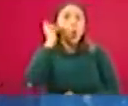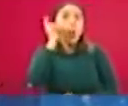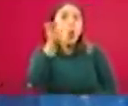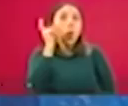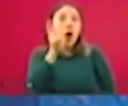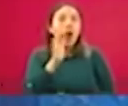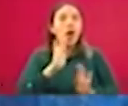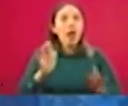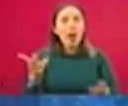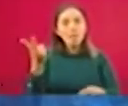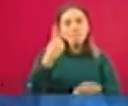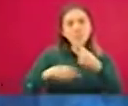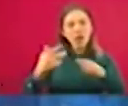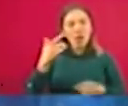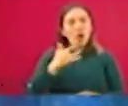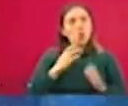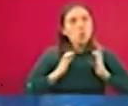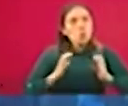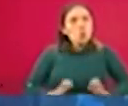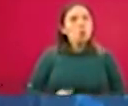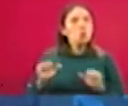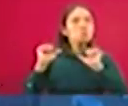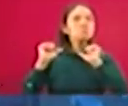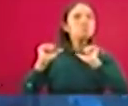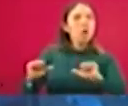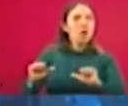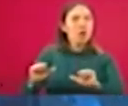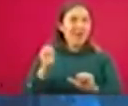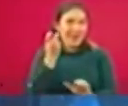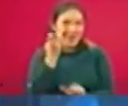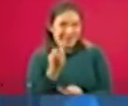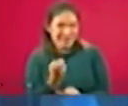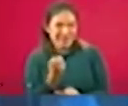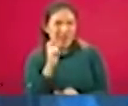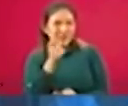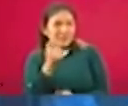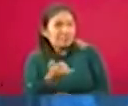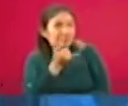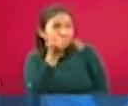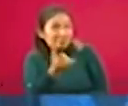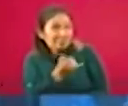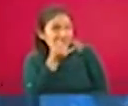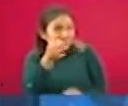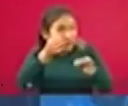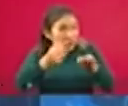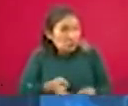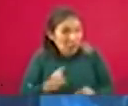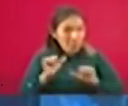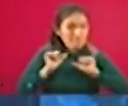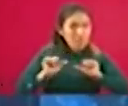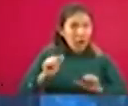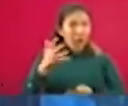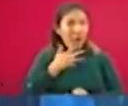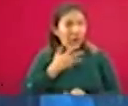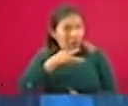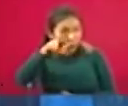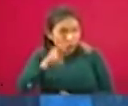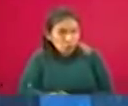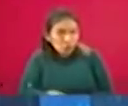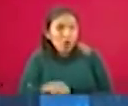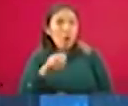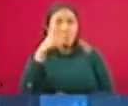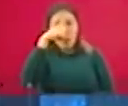la velocidad de aumento en el número de casos, estas epidemias tienen una curva exponencial, una progresión geométrica, no